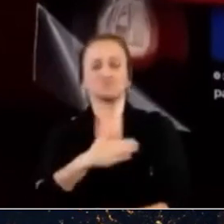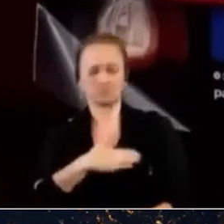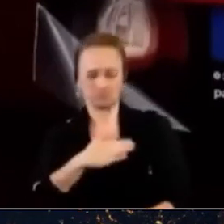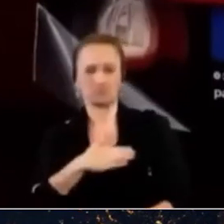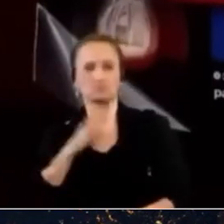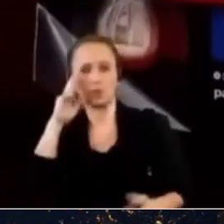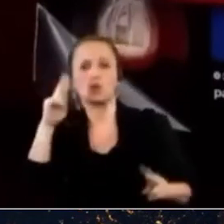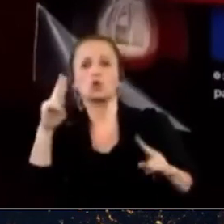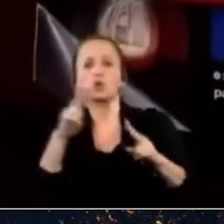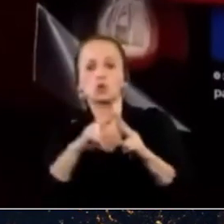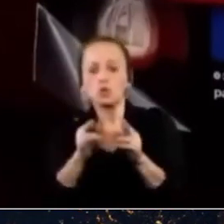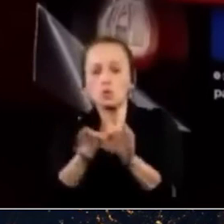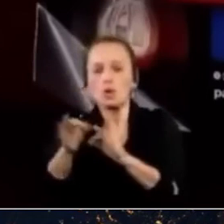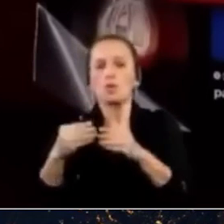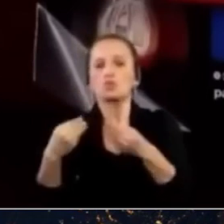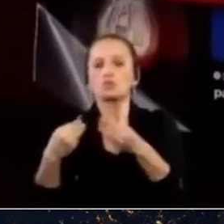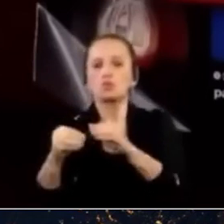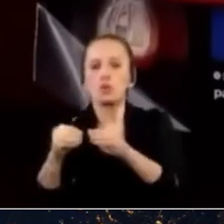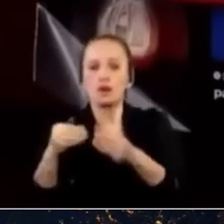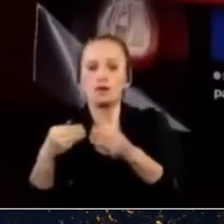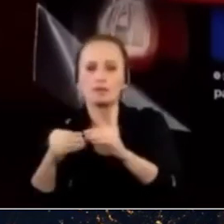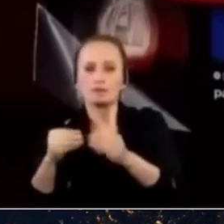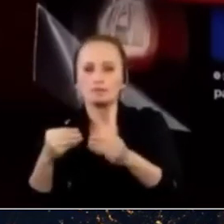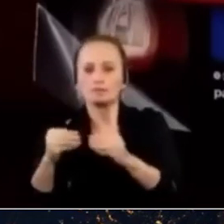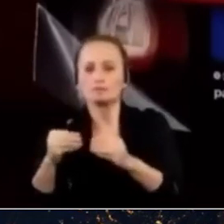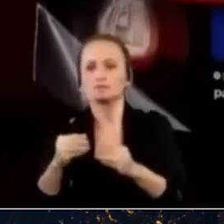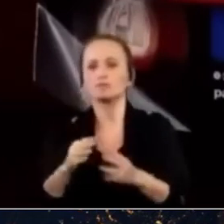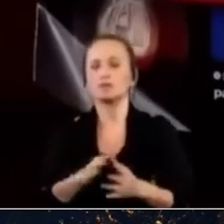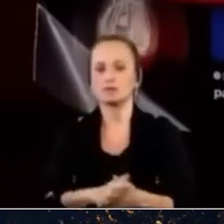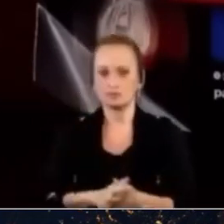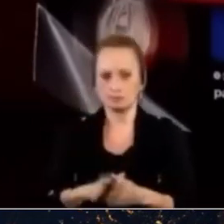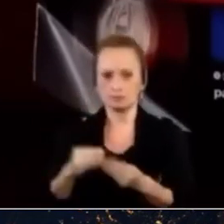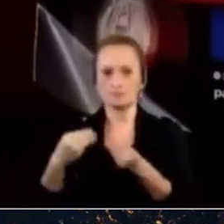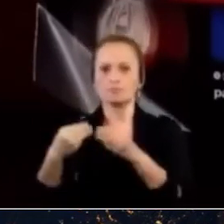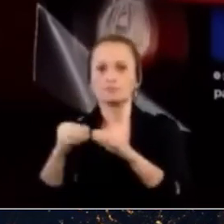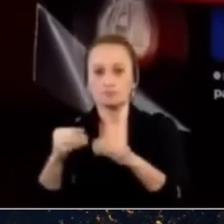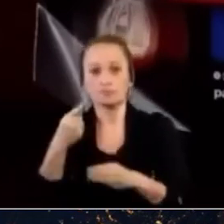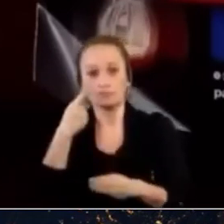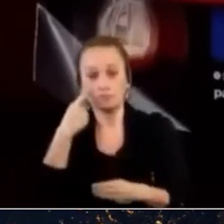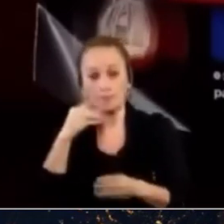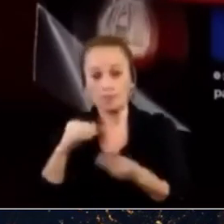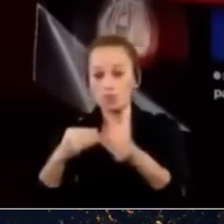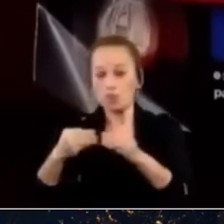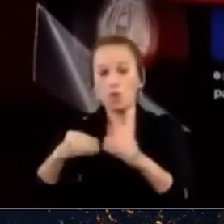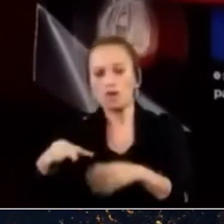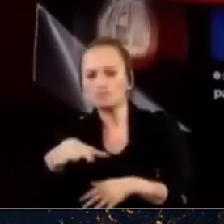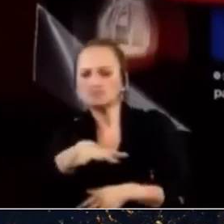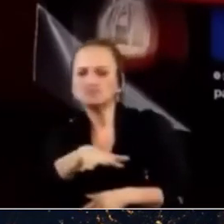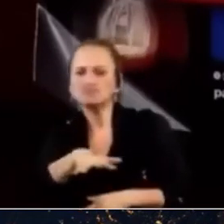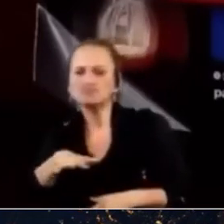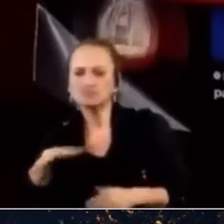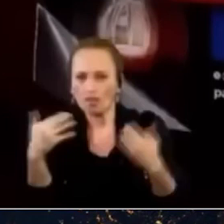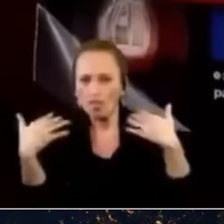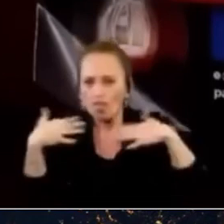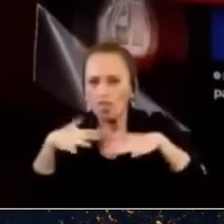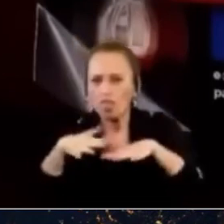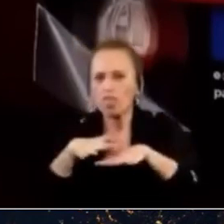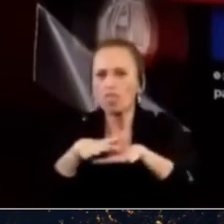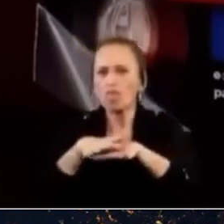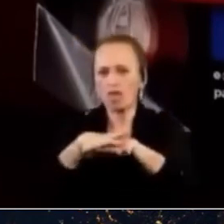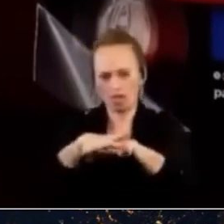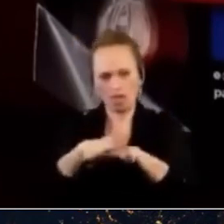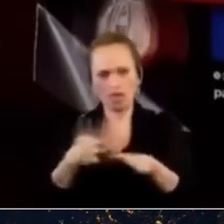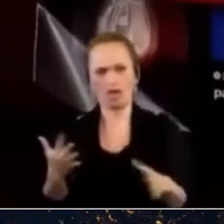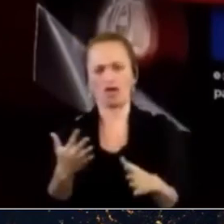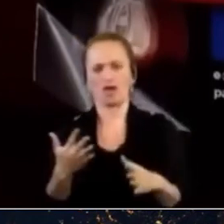Tuluá. Yo sé lo que ha pasado en Tuluá. En Tuluá se conjugaron todas las